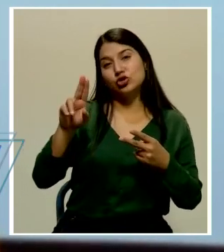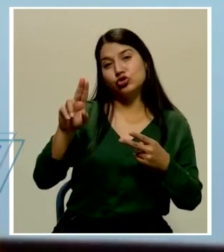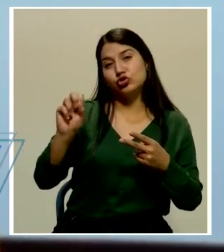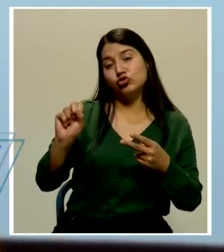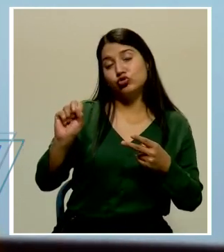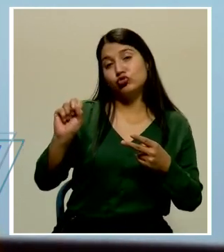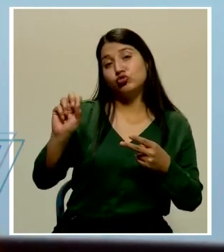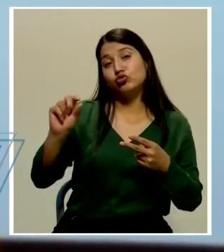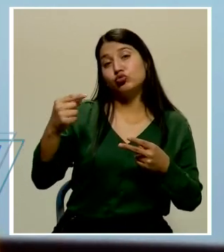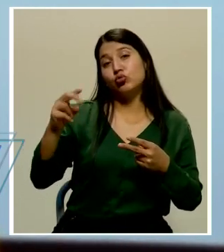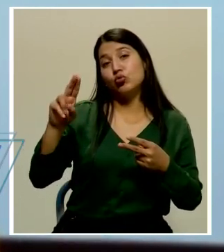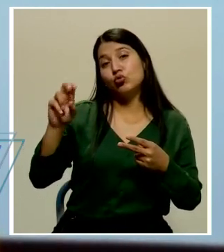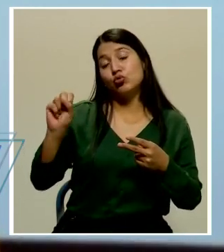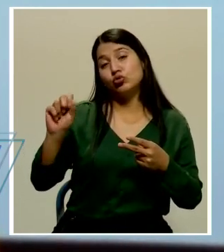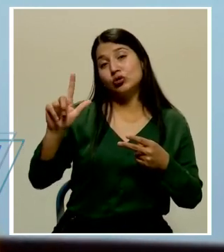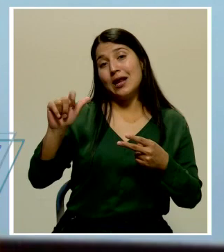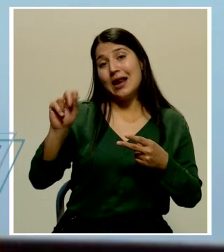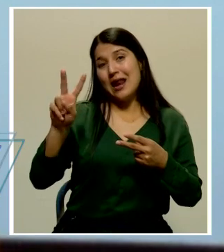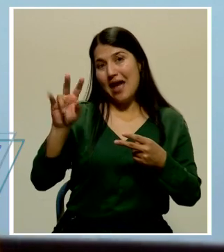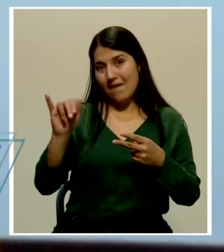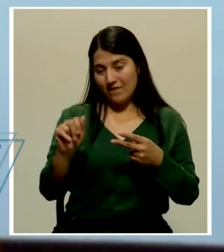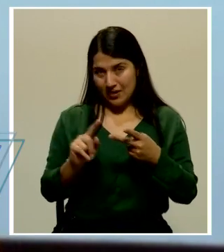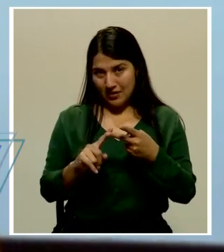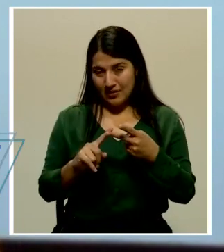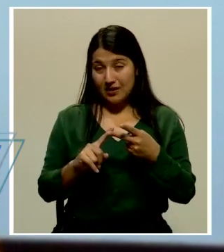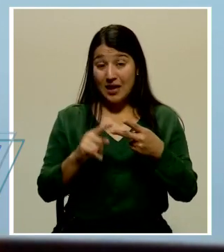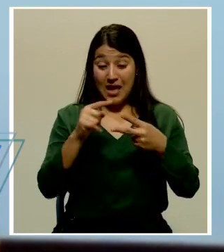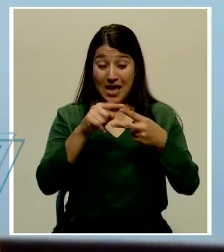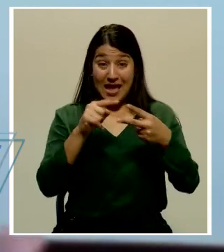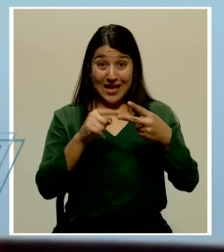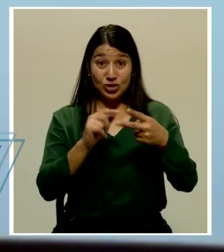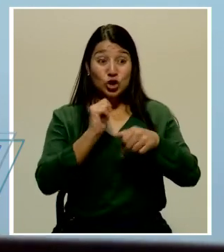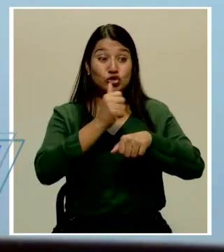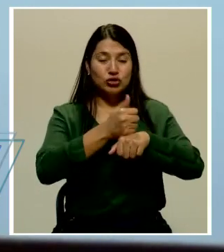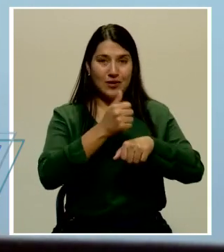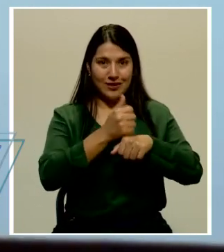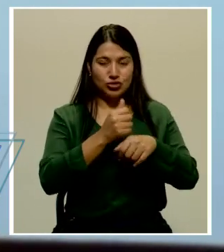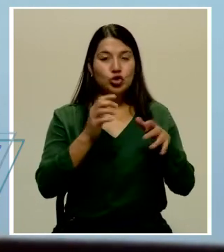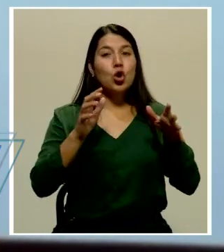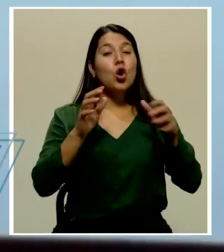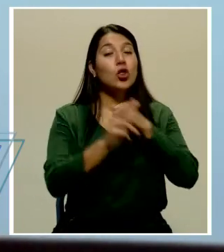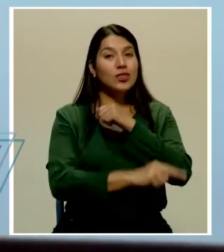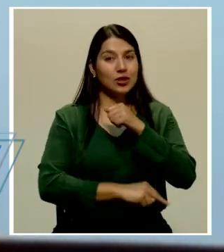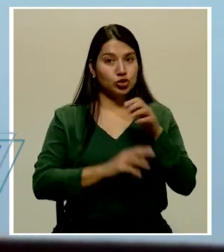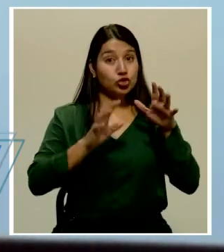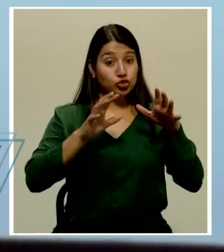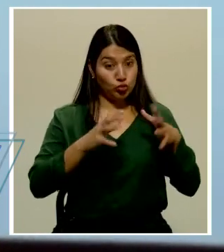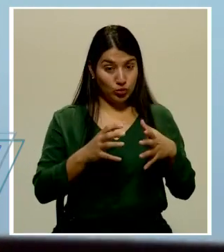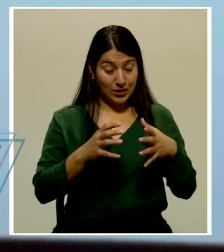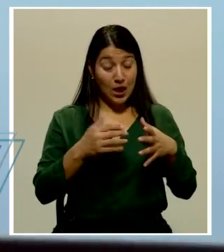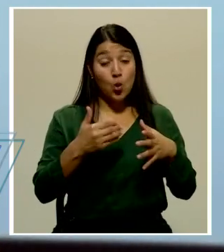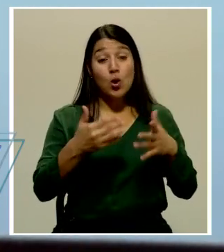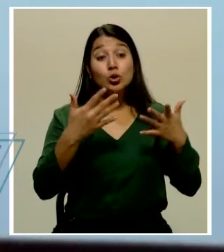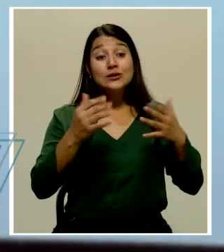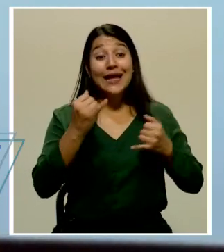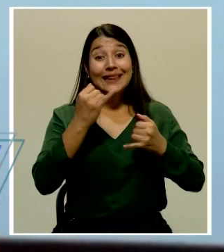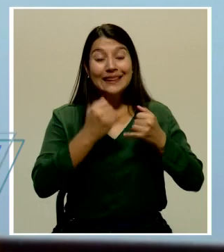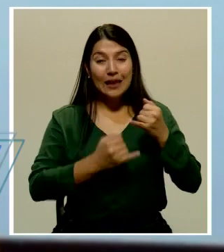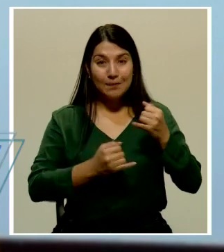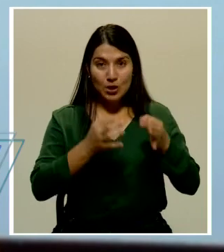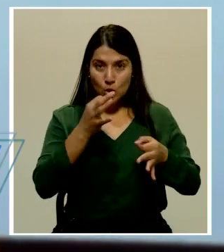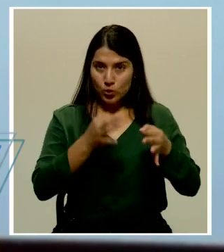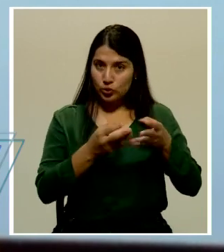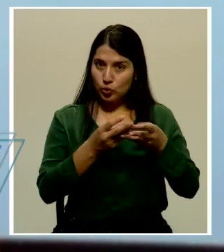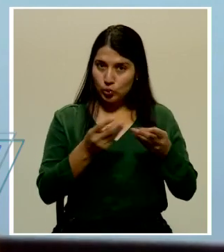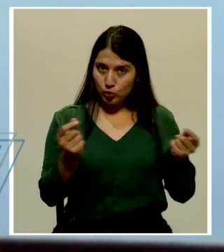tribunales creados por Naciones Unidas, pero una vez que se ha dado el conflicto, y en general esa, repito, es la gran crítica